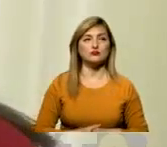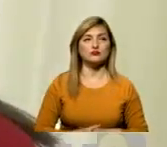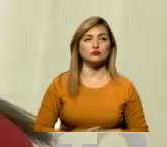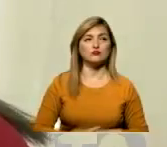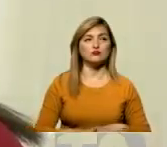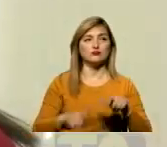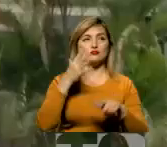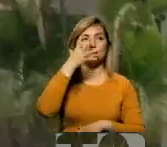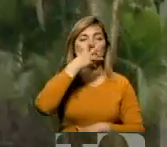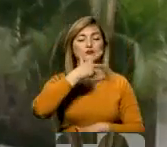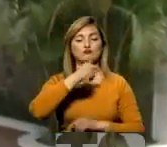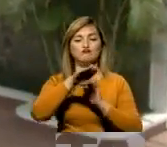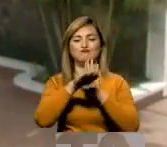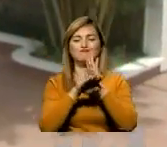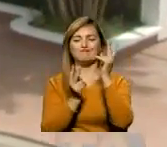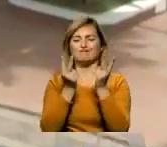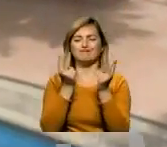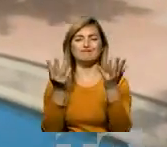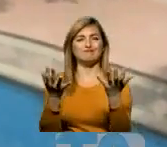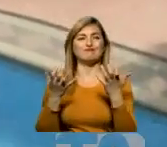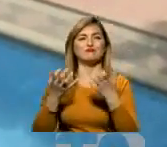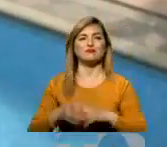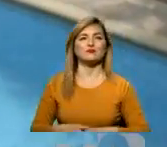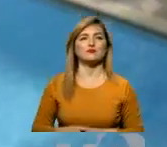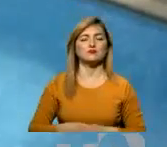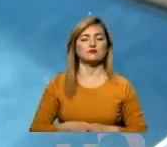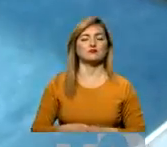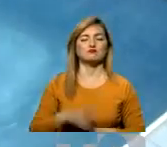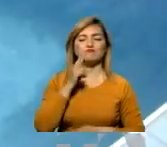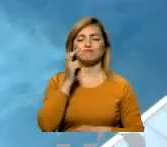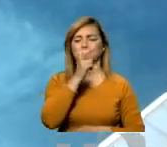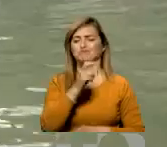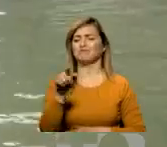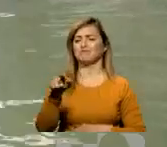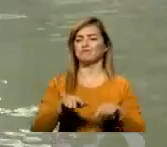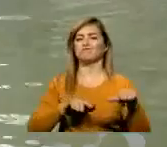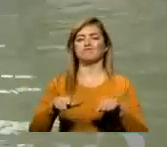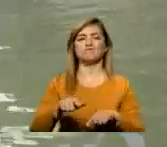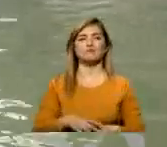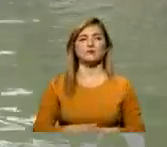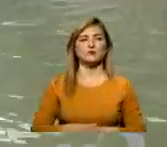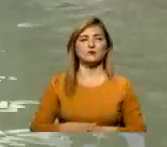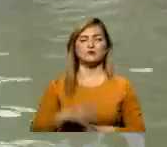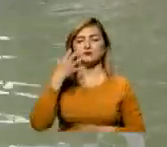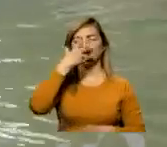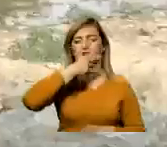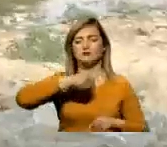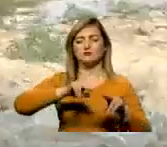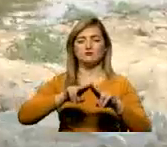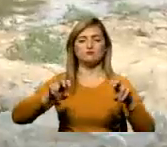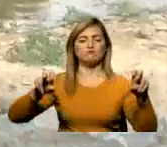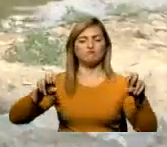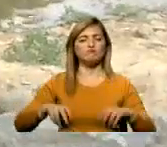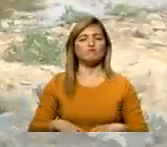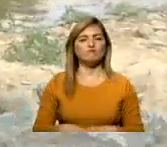atractivo que debe estar en su lista de lugares por recorrer. Un sitio turístico en un marco escénico de gran belleza natural que